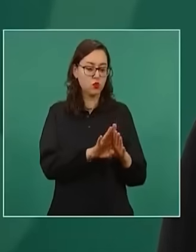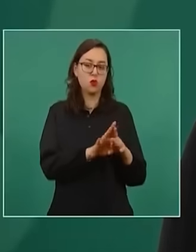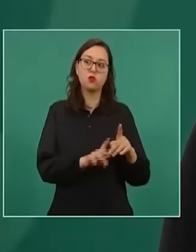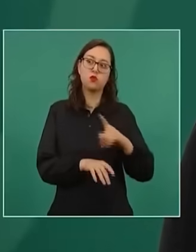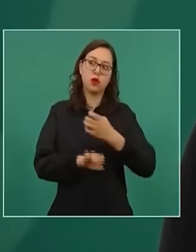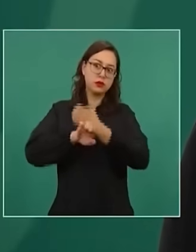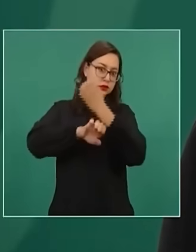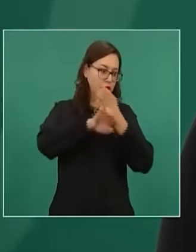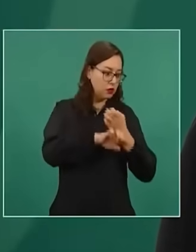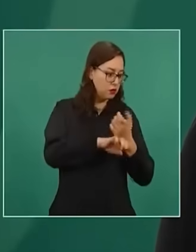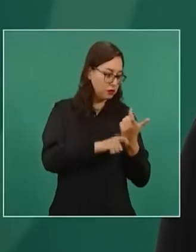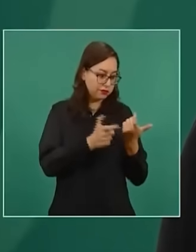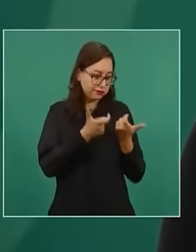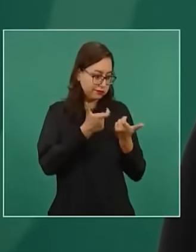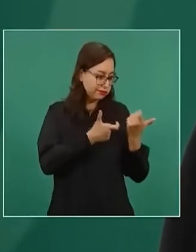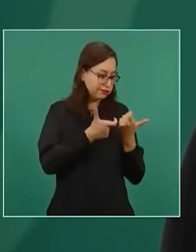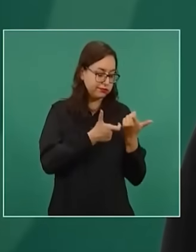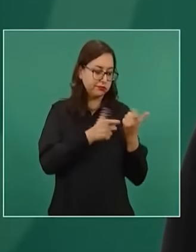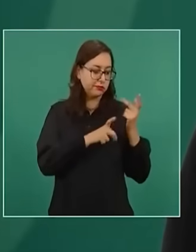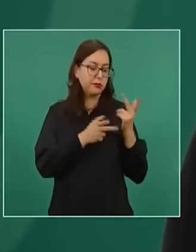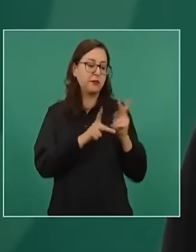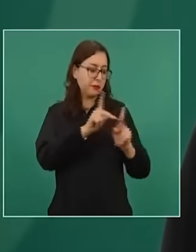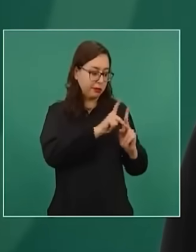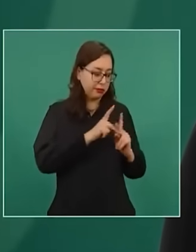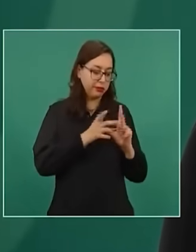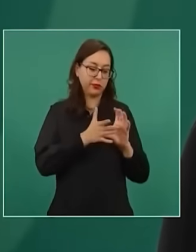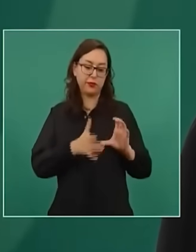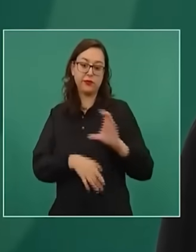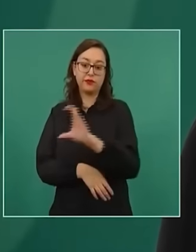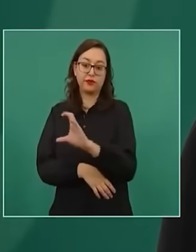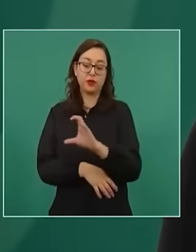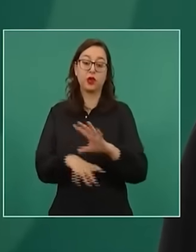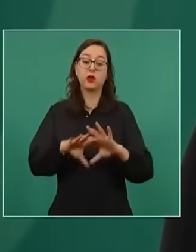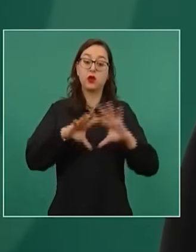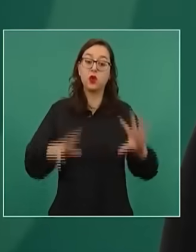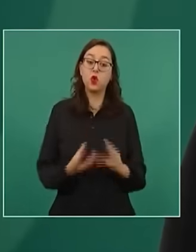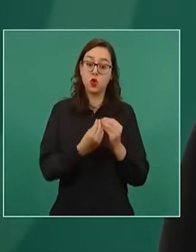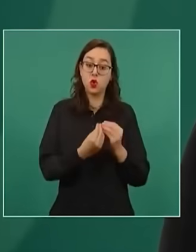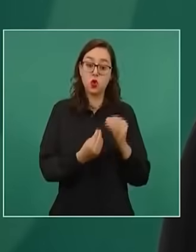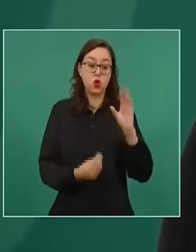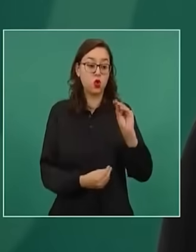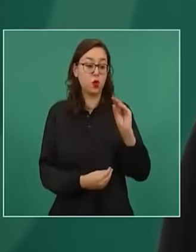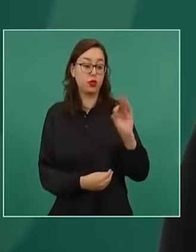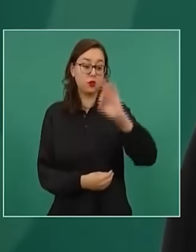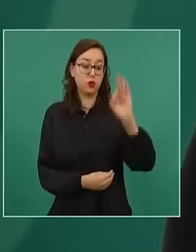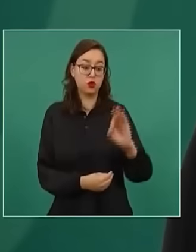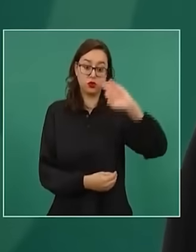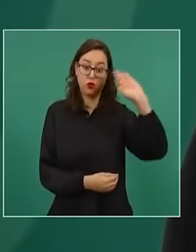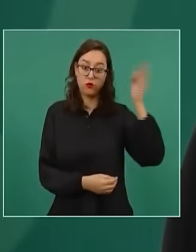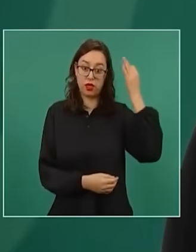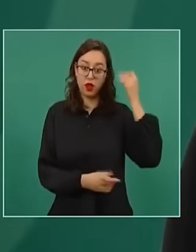se lo dieron no fue precisamente por sus méritos porque fue una mujer responsable una banquera